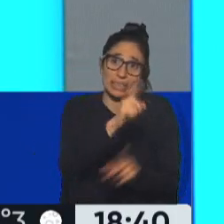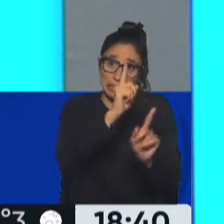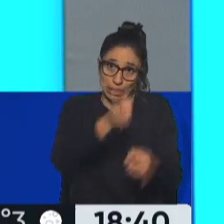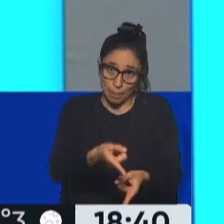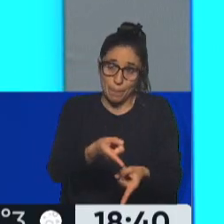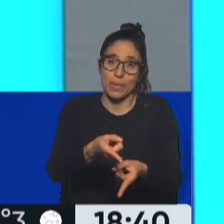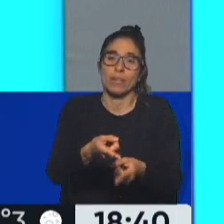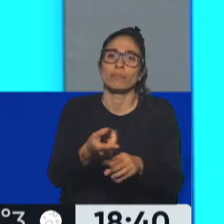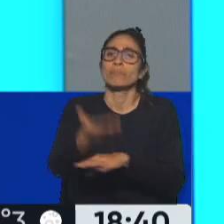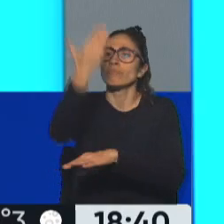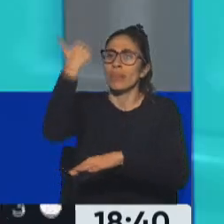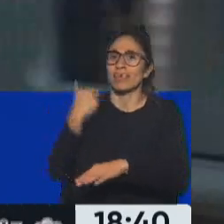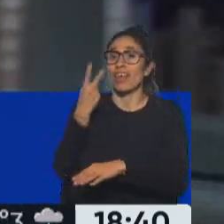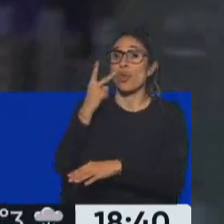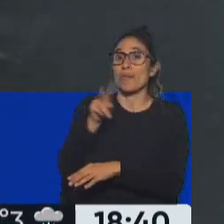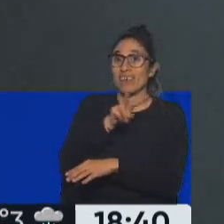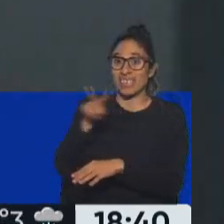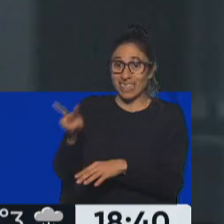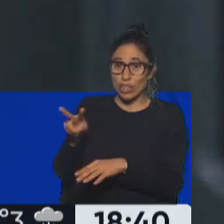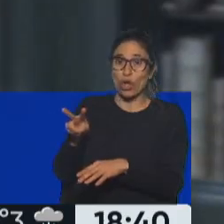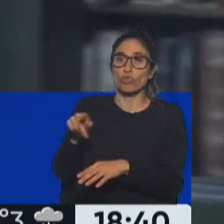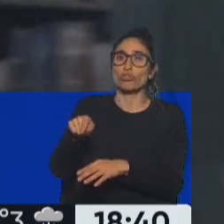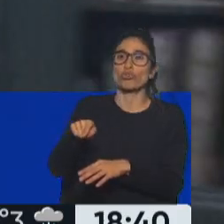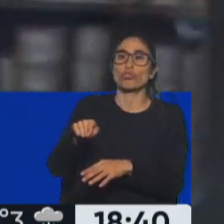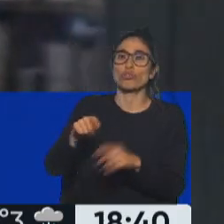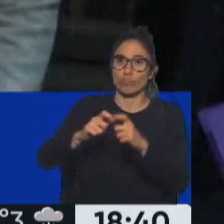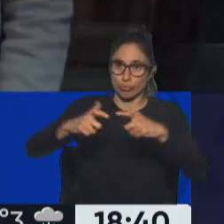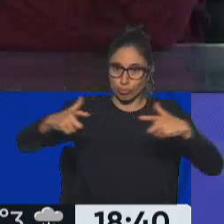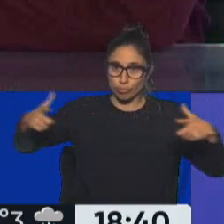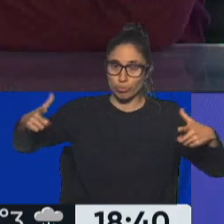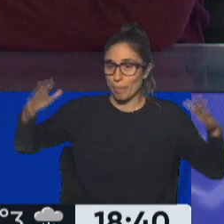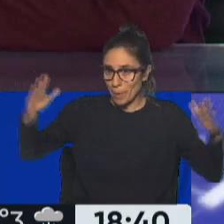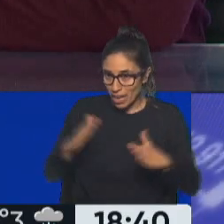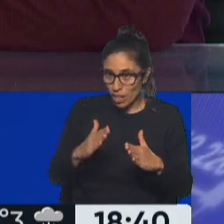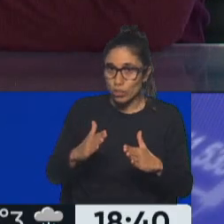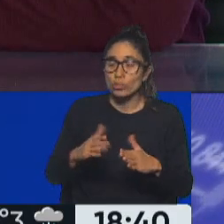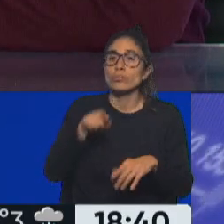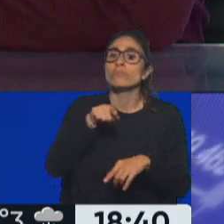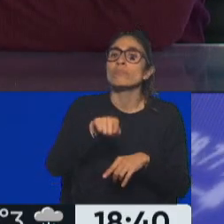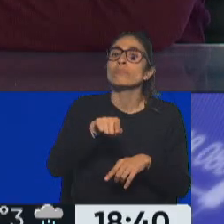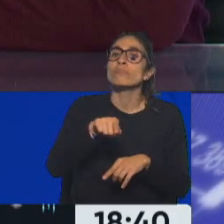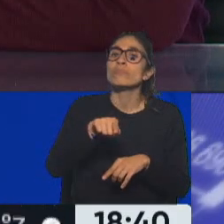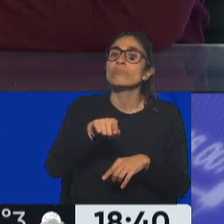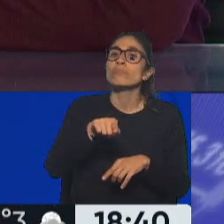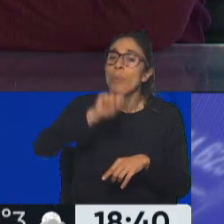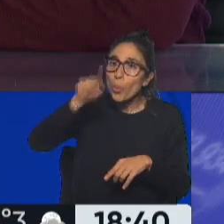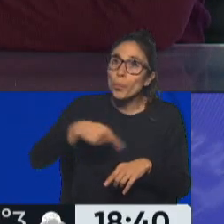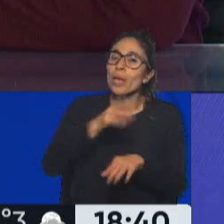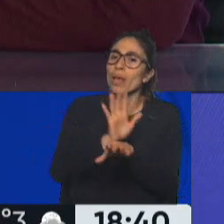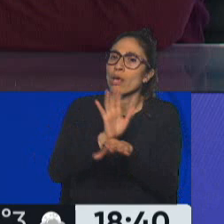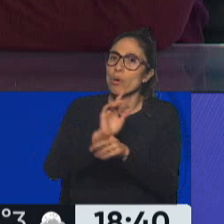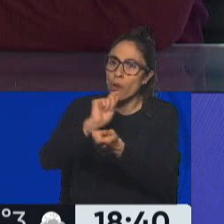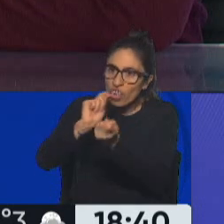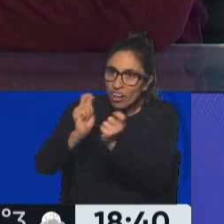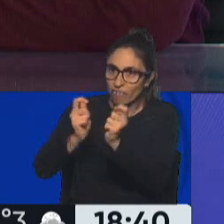2022 de la tasa de crecimiento, de la profundización de las políticas de austeridad. Es decir, la profundización de las reformas